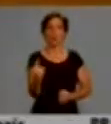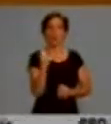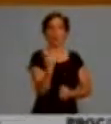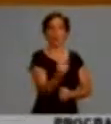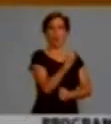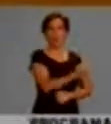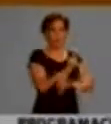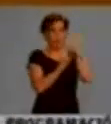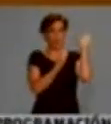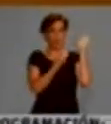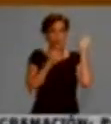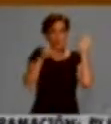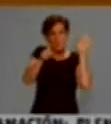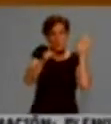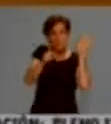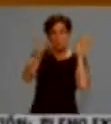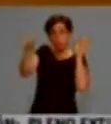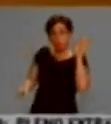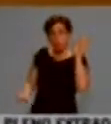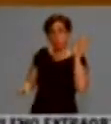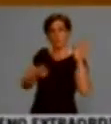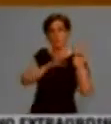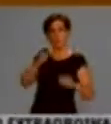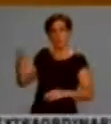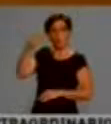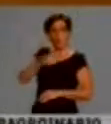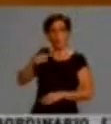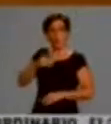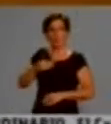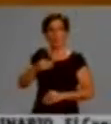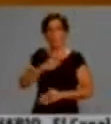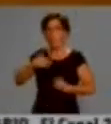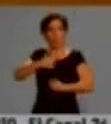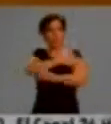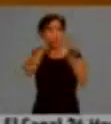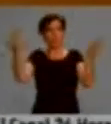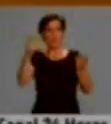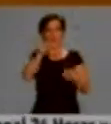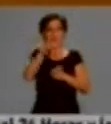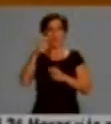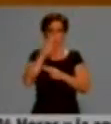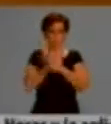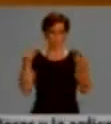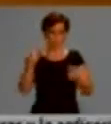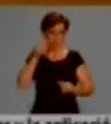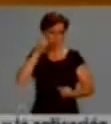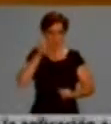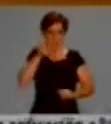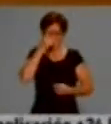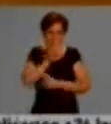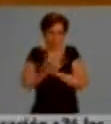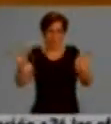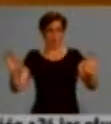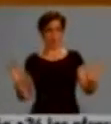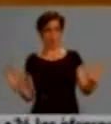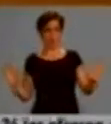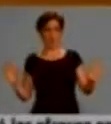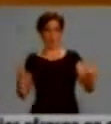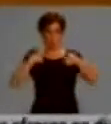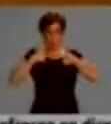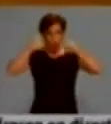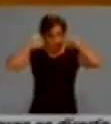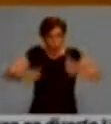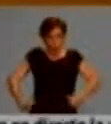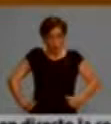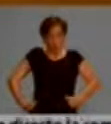eso ni el señor Bárcenas ni nadie que no sea la Hacienda Pública sabe nada. Por lo que a mí respecta, yo